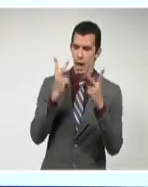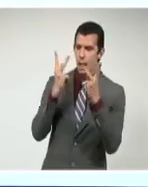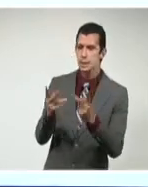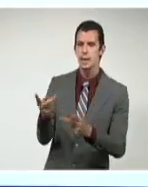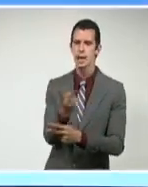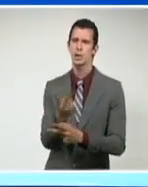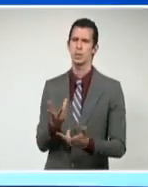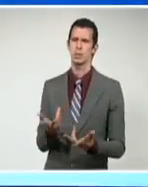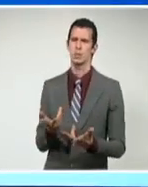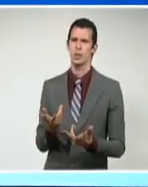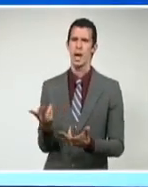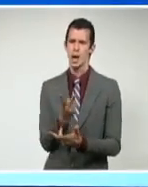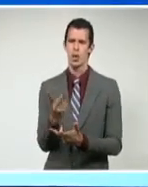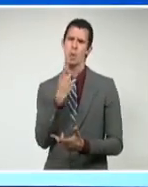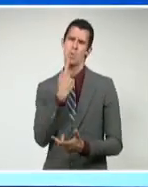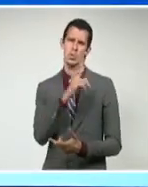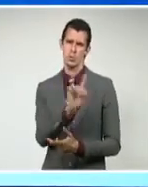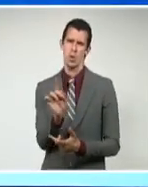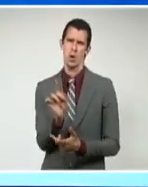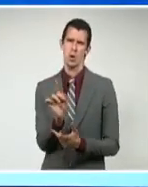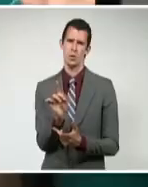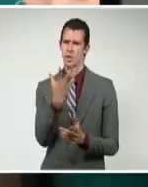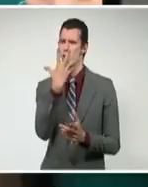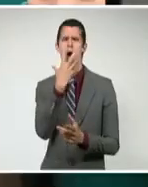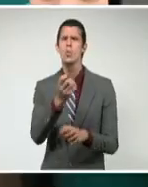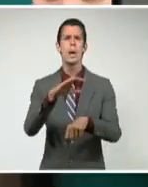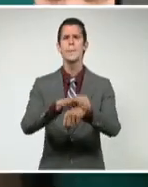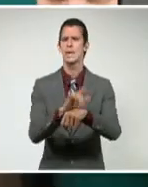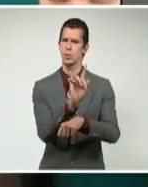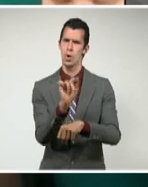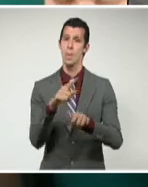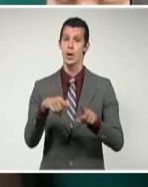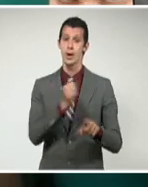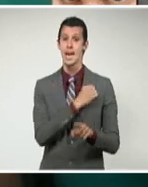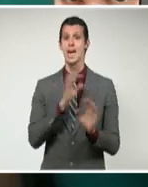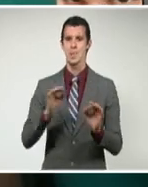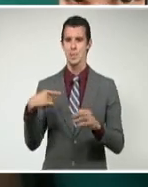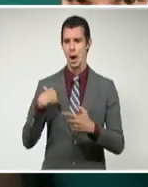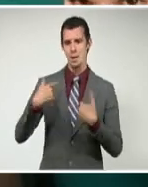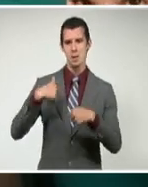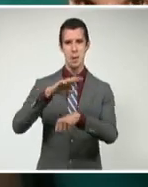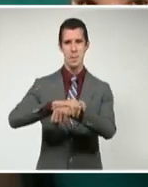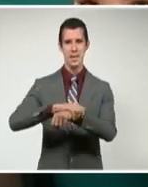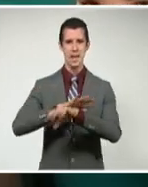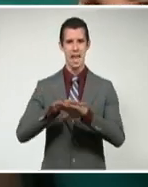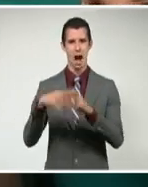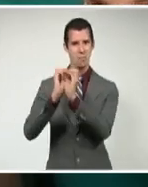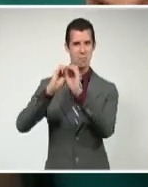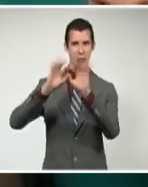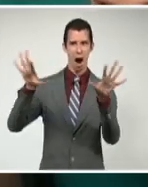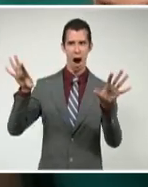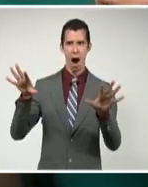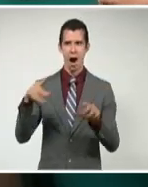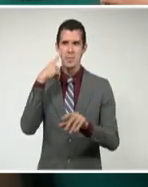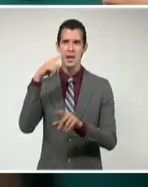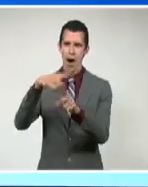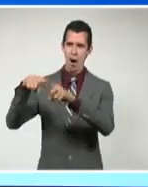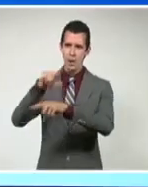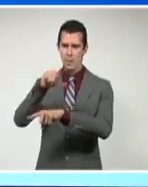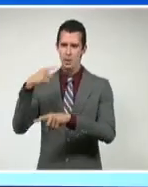son tontos, es que tienen la indicación de ganársela para que automáticamente se genere toda una campaña contra